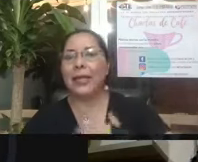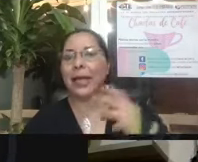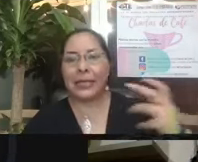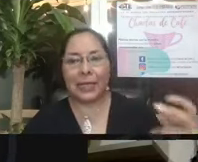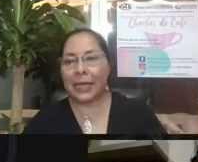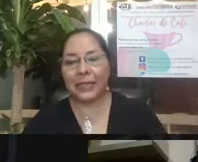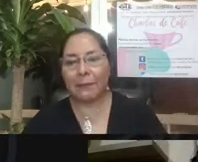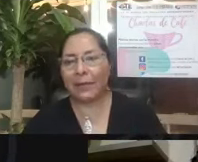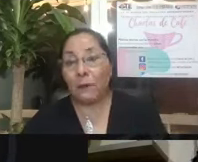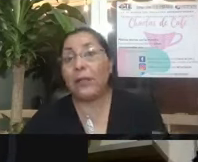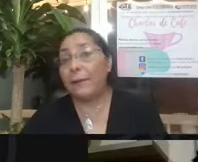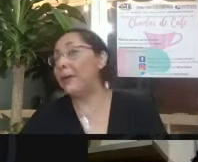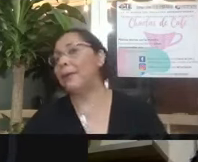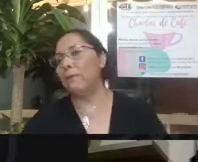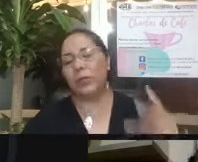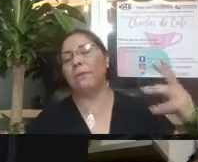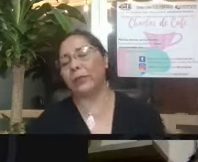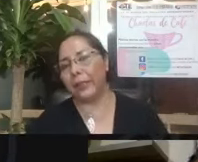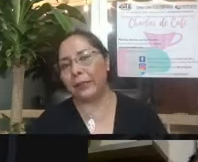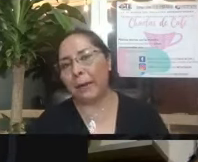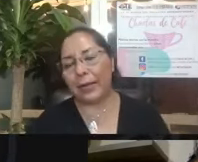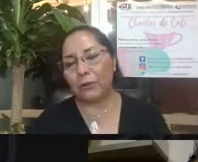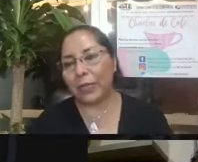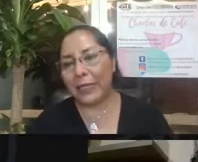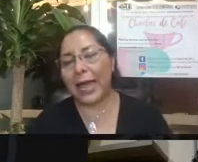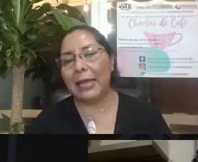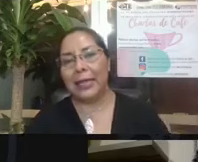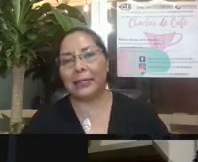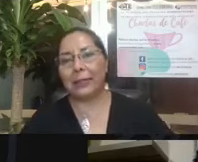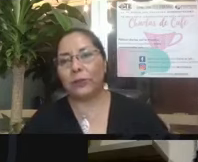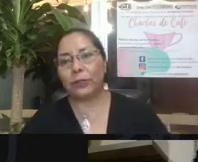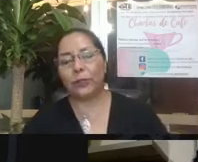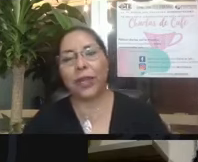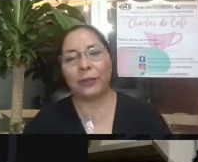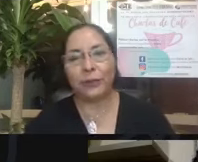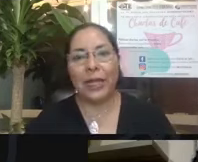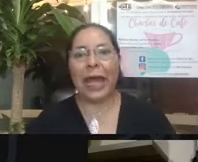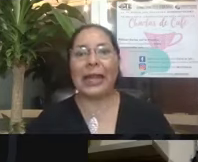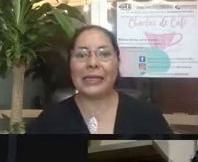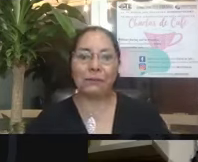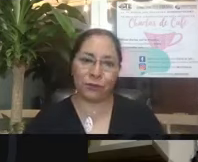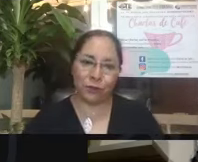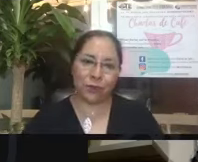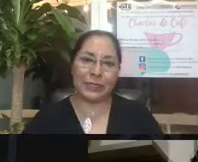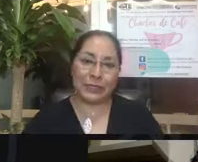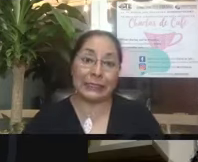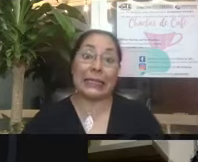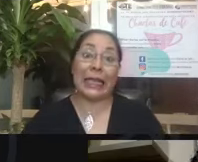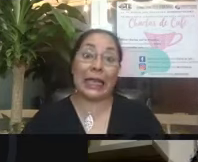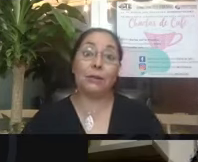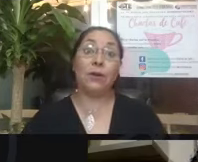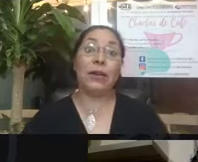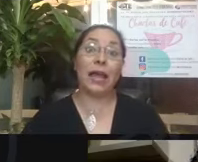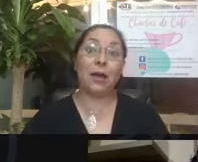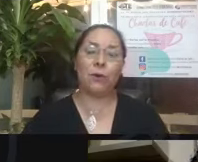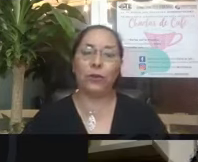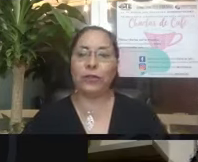amable, este tema que ahorita va a ser muy importante para los que ya estamos retornando a la ciudad. Burnout.